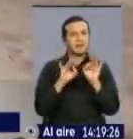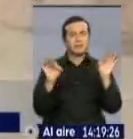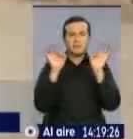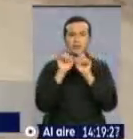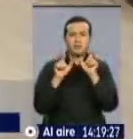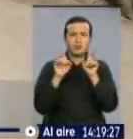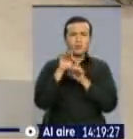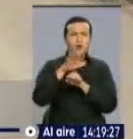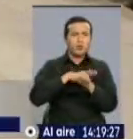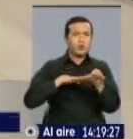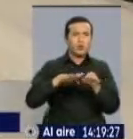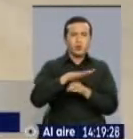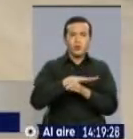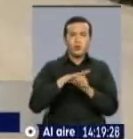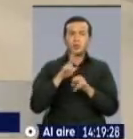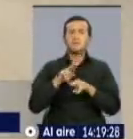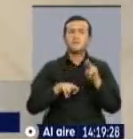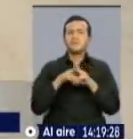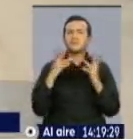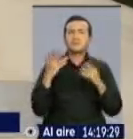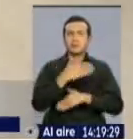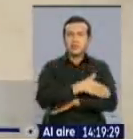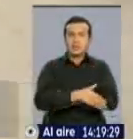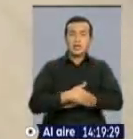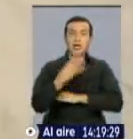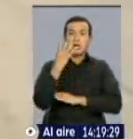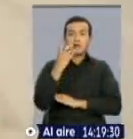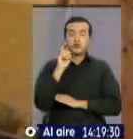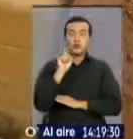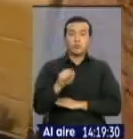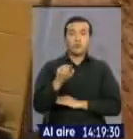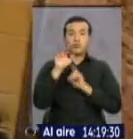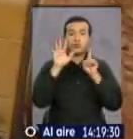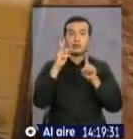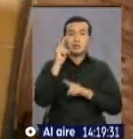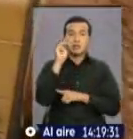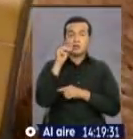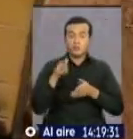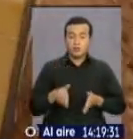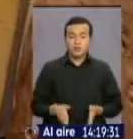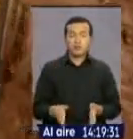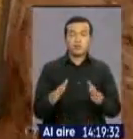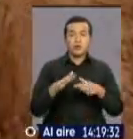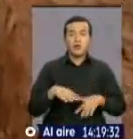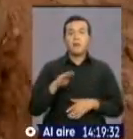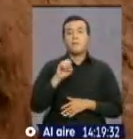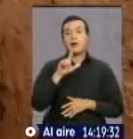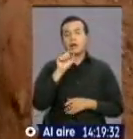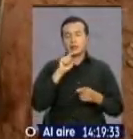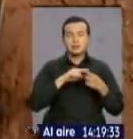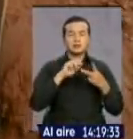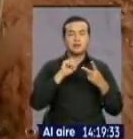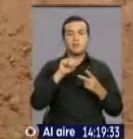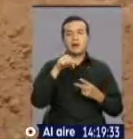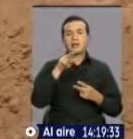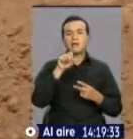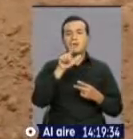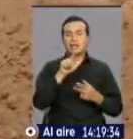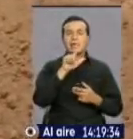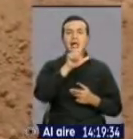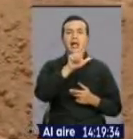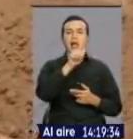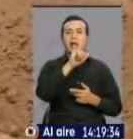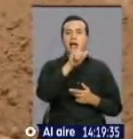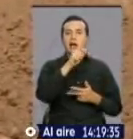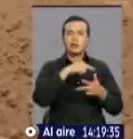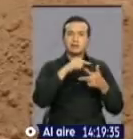pueblitos. A la obra que se refiere es la vía de 14.6 kilómetros que une a los cantones Balsas, Marcabelí y Las Lajas, y